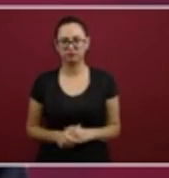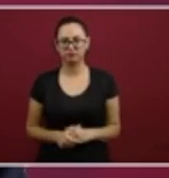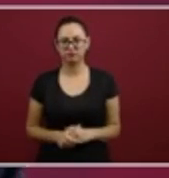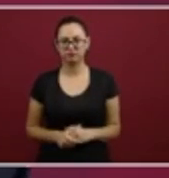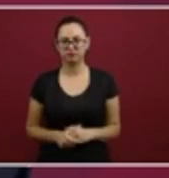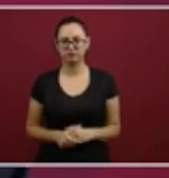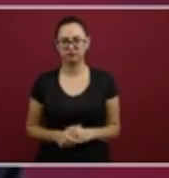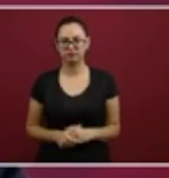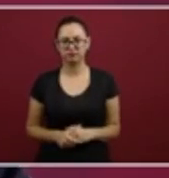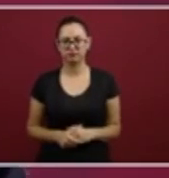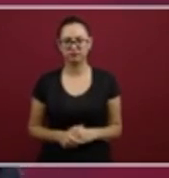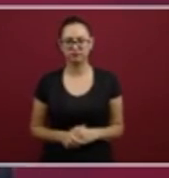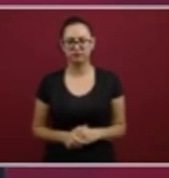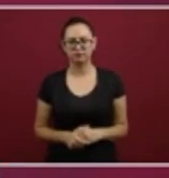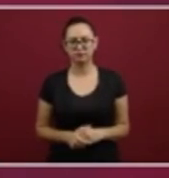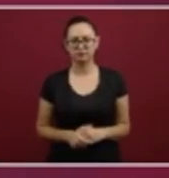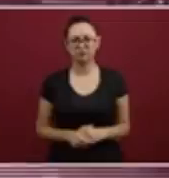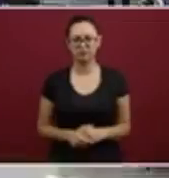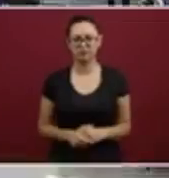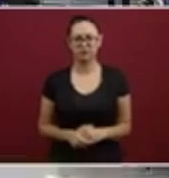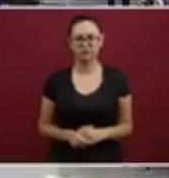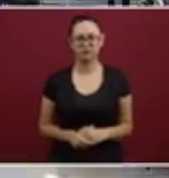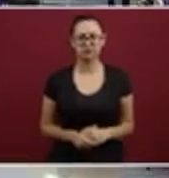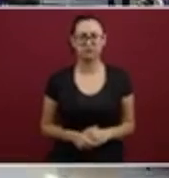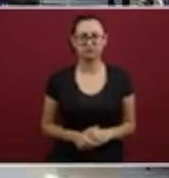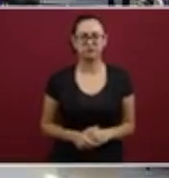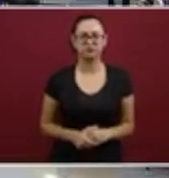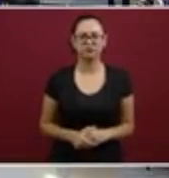¿qué otra cosa? El que